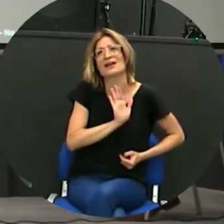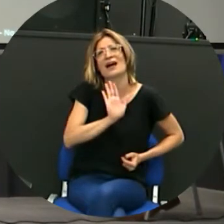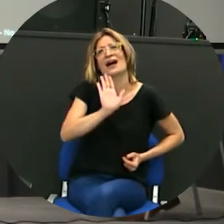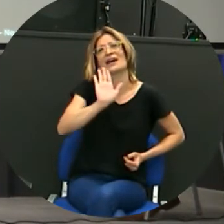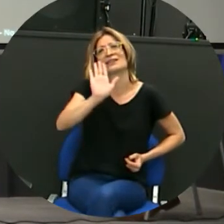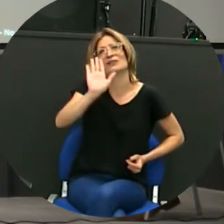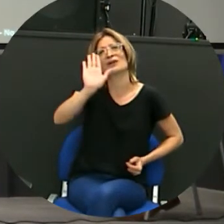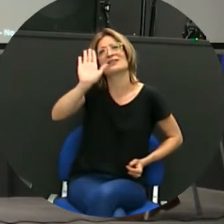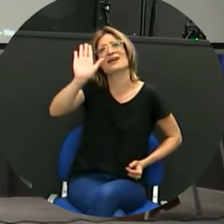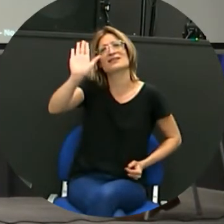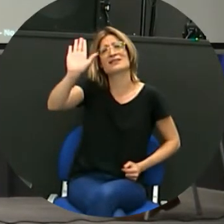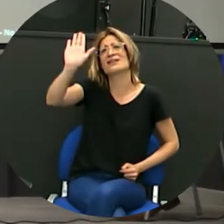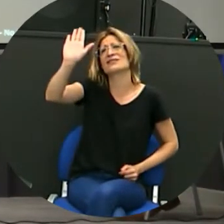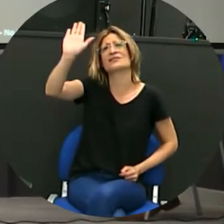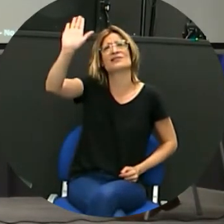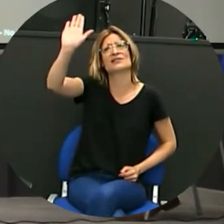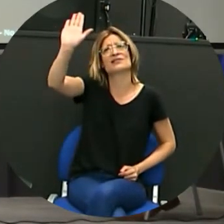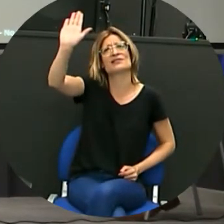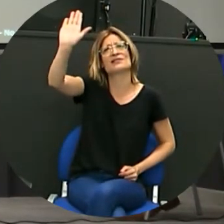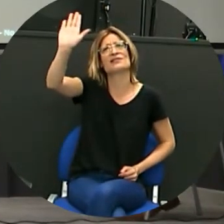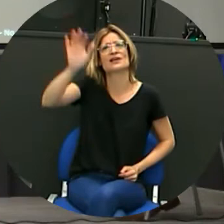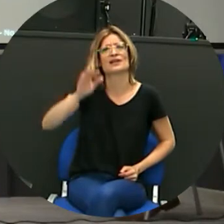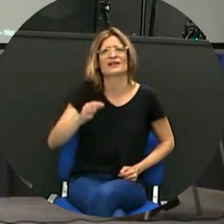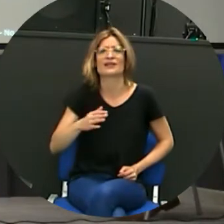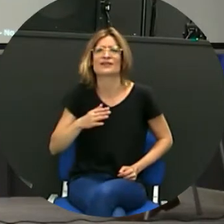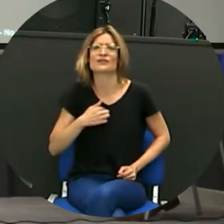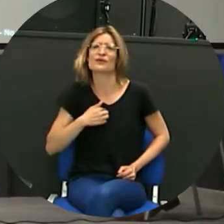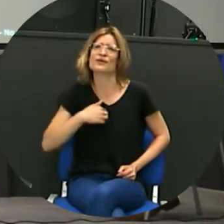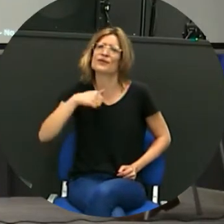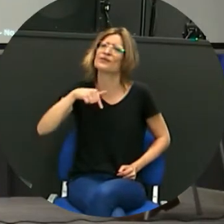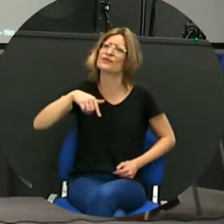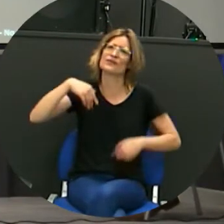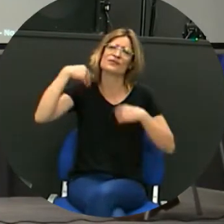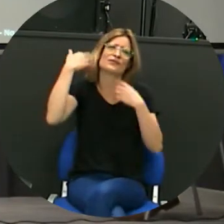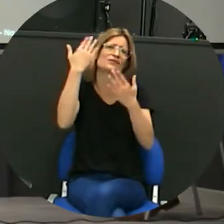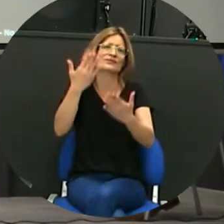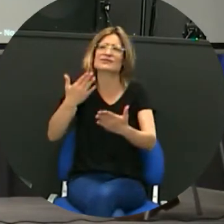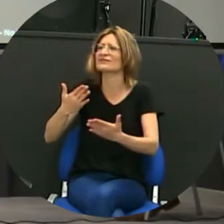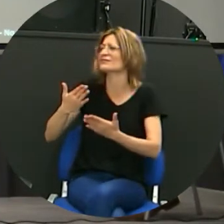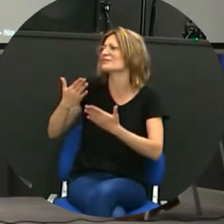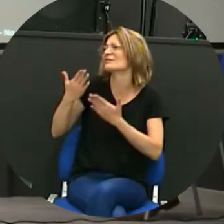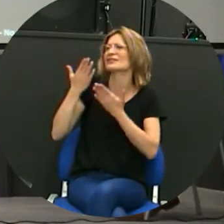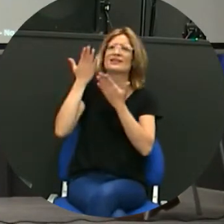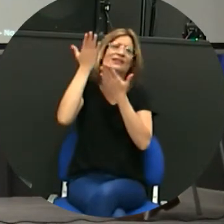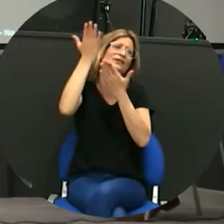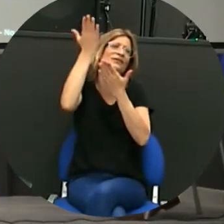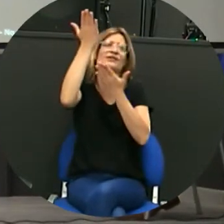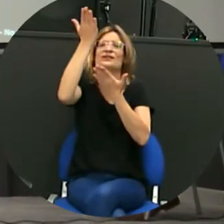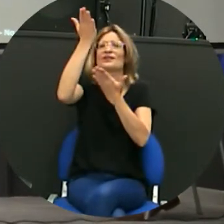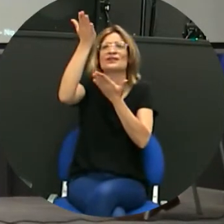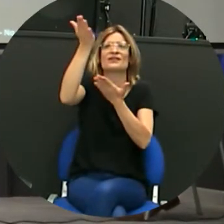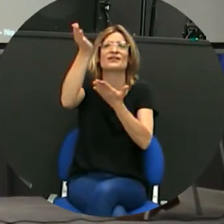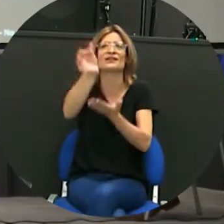corazón ante tu altar, Señor. Recibe mi